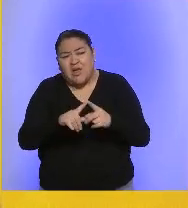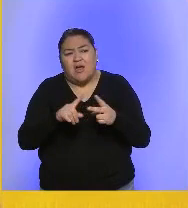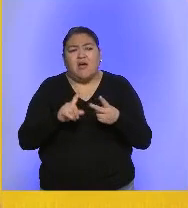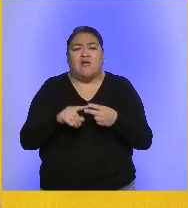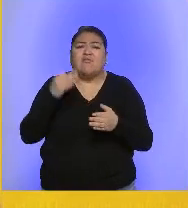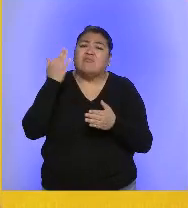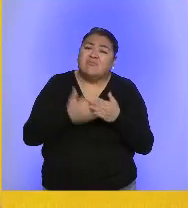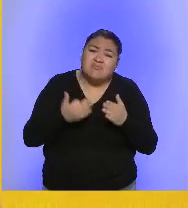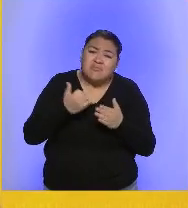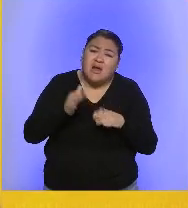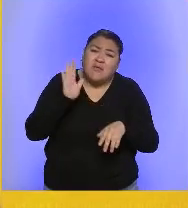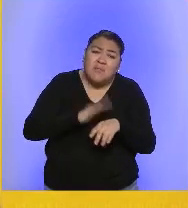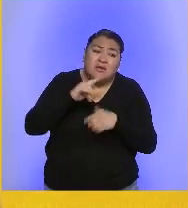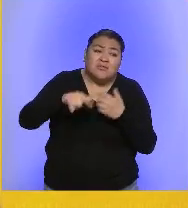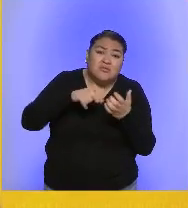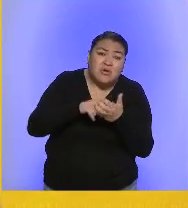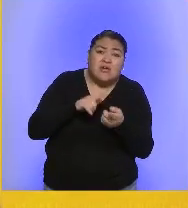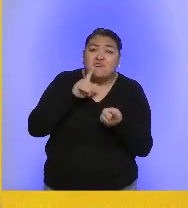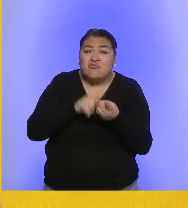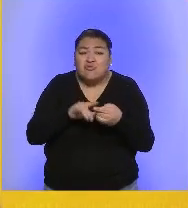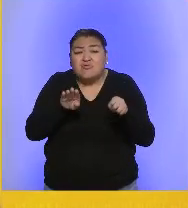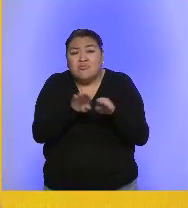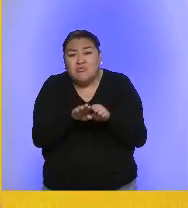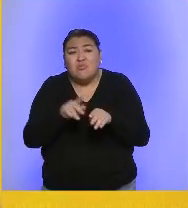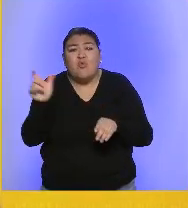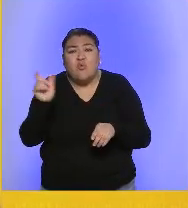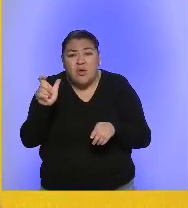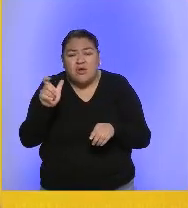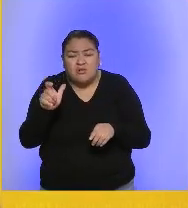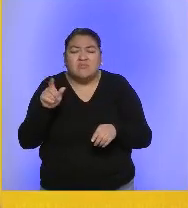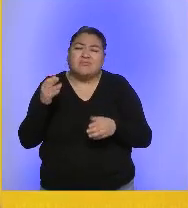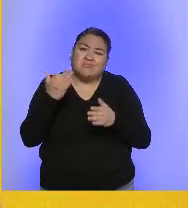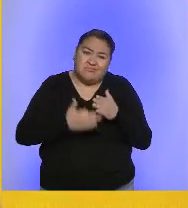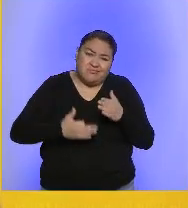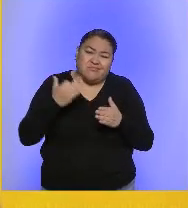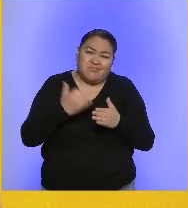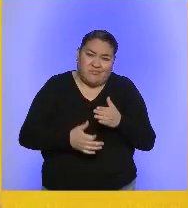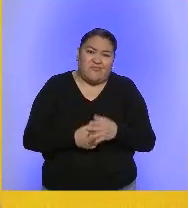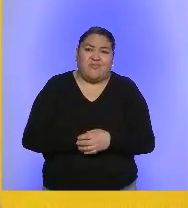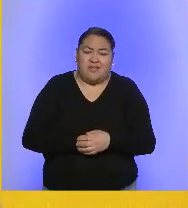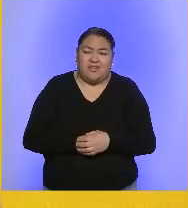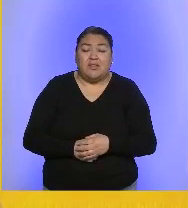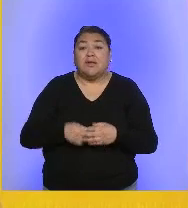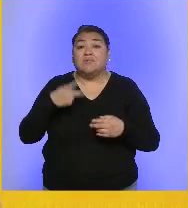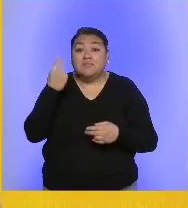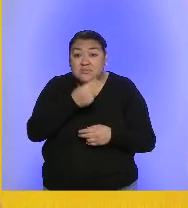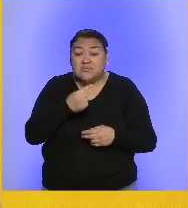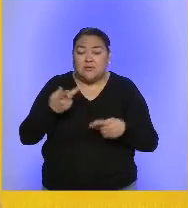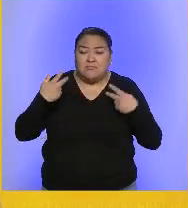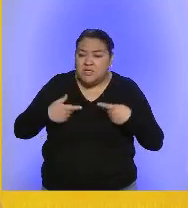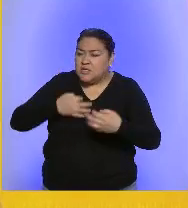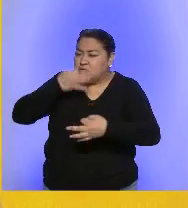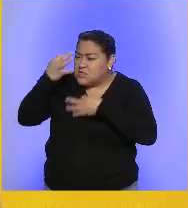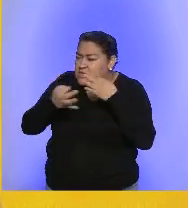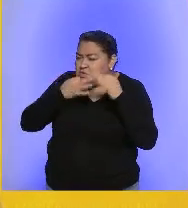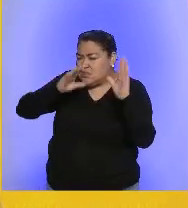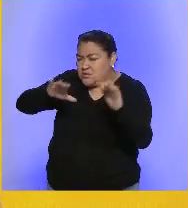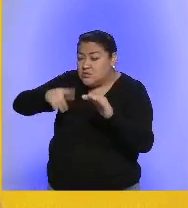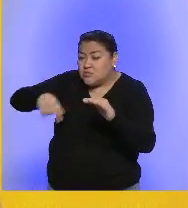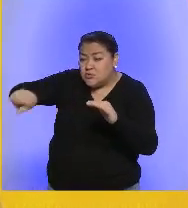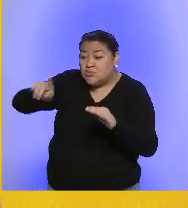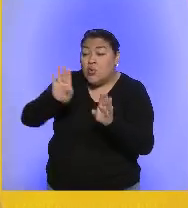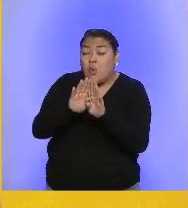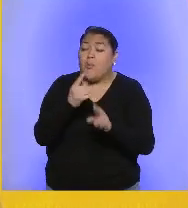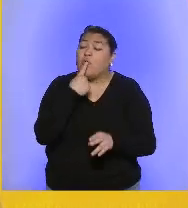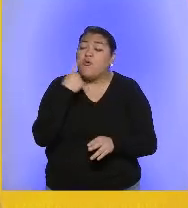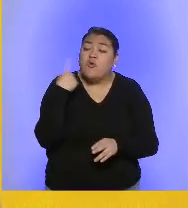jurídicamente. Avanzar en esa orientación al ciudadano sobre la correcta denuncia contribuirá a evitar una